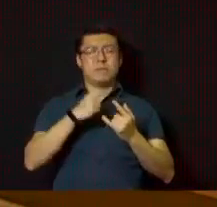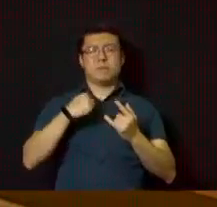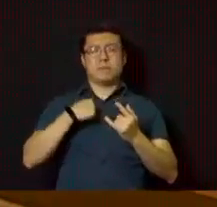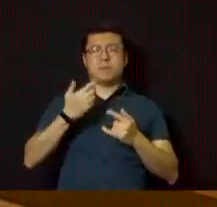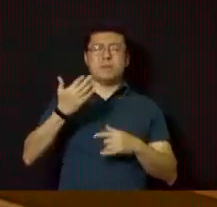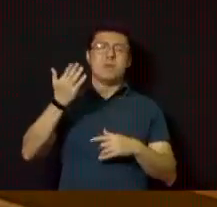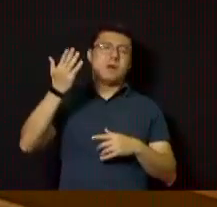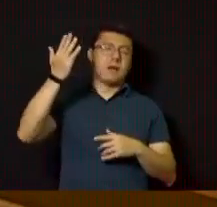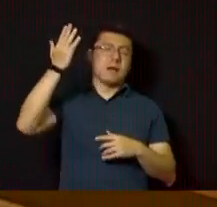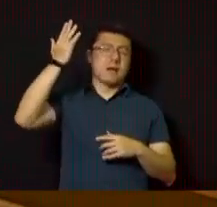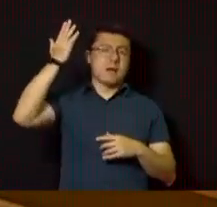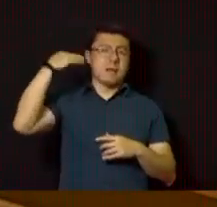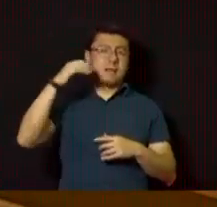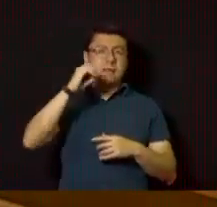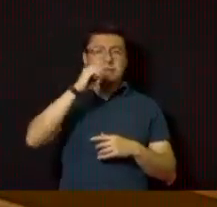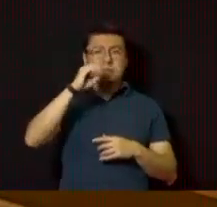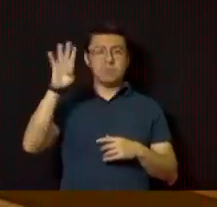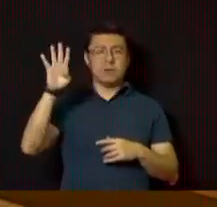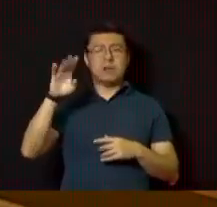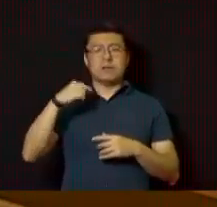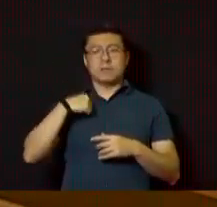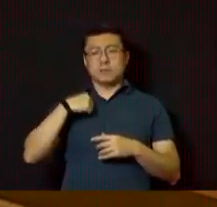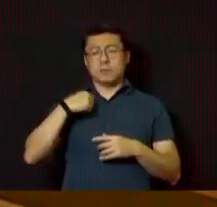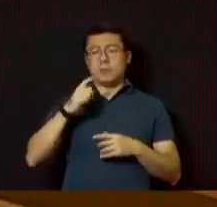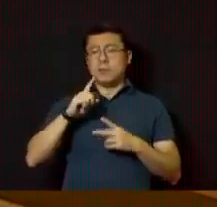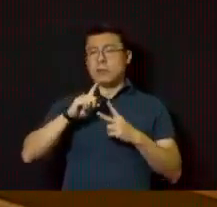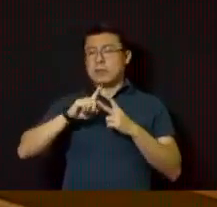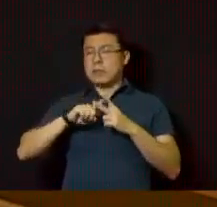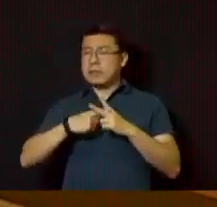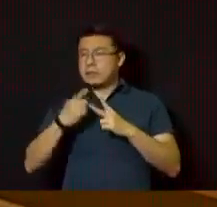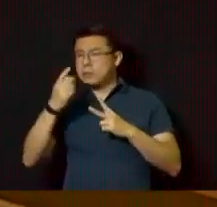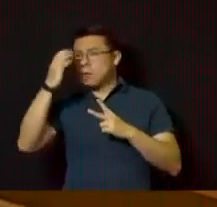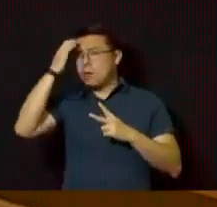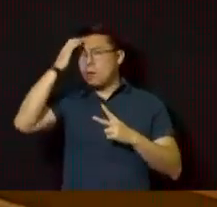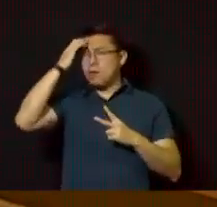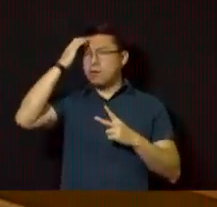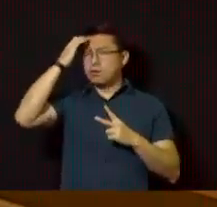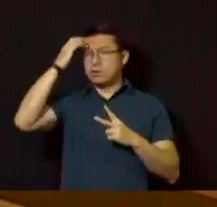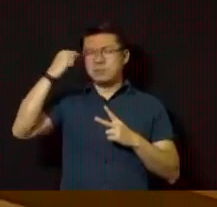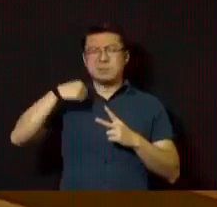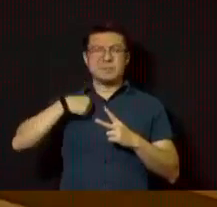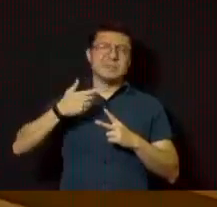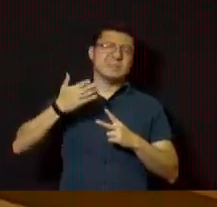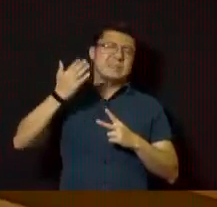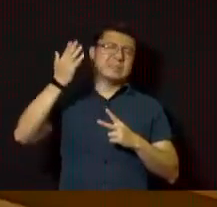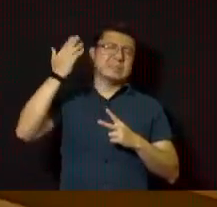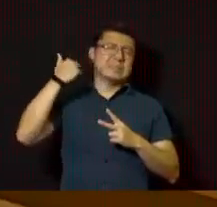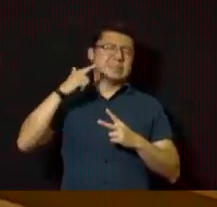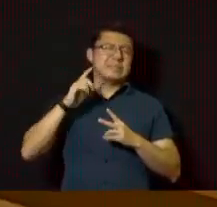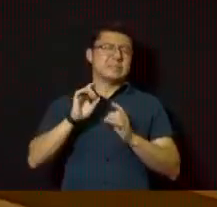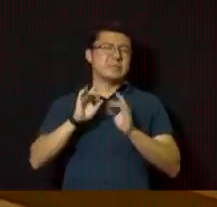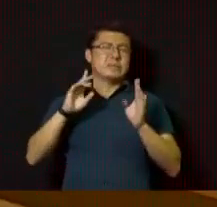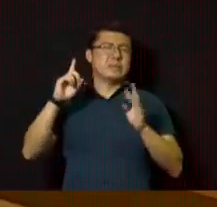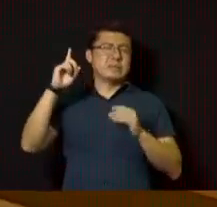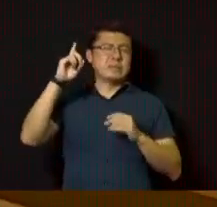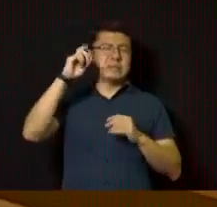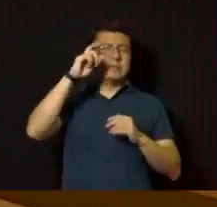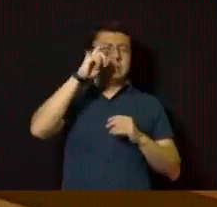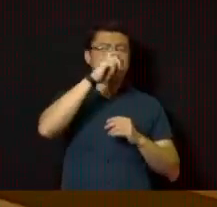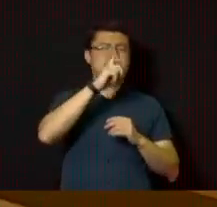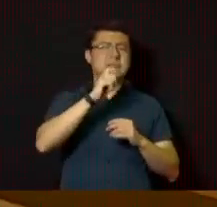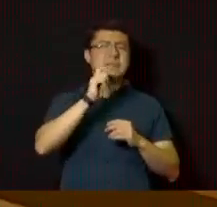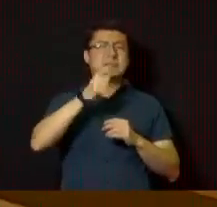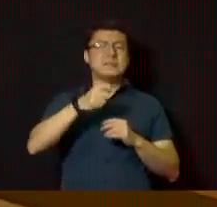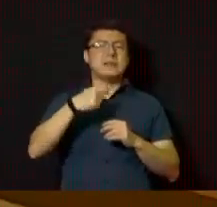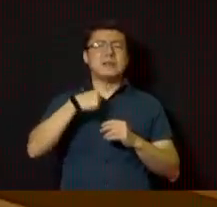empresa cuando estaba pasando un momento muy difícil en mi vida. Yo soy de Huaraz, aquí